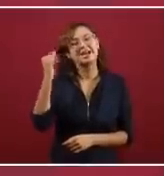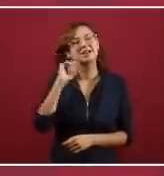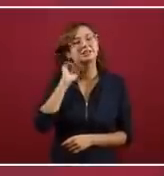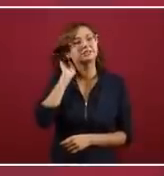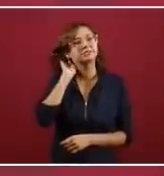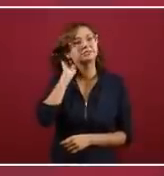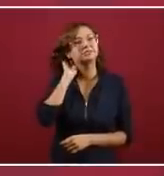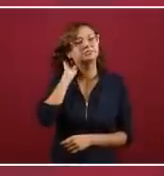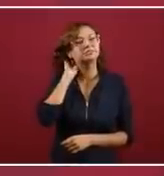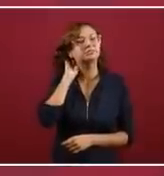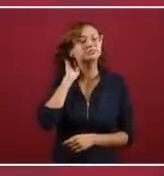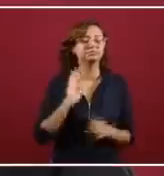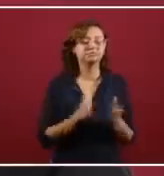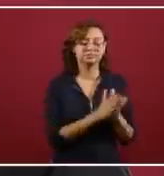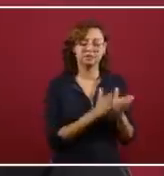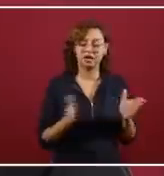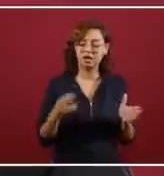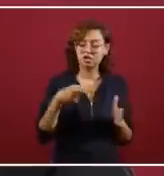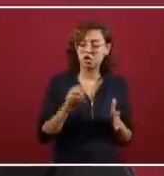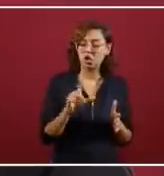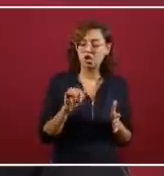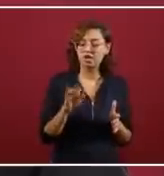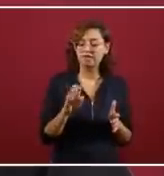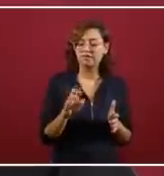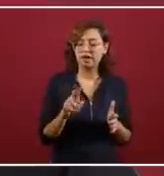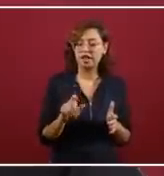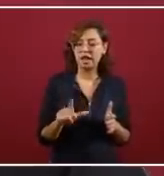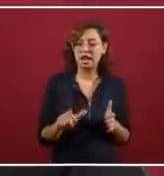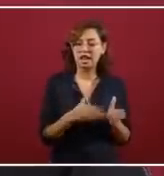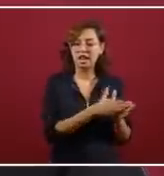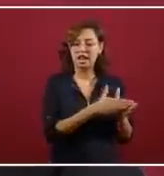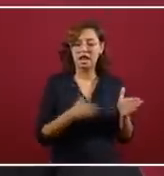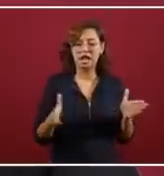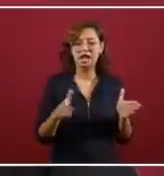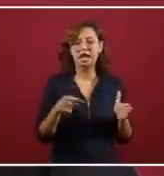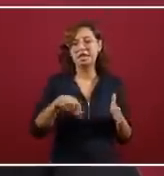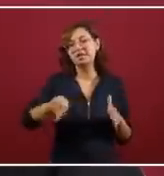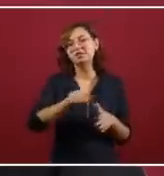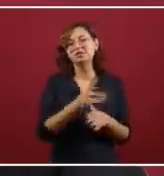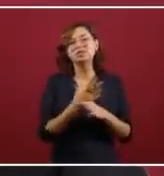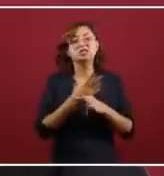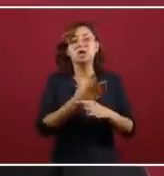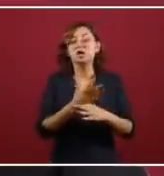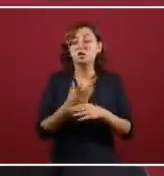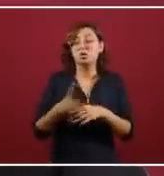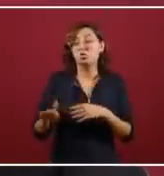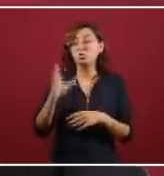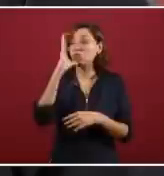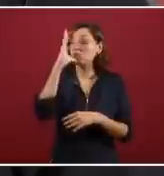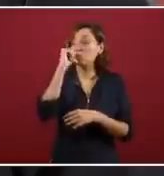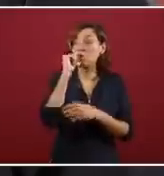del periodo neoliberal. ¿Por qué no aumentaban los salarios?